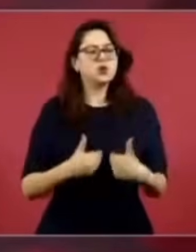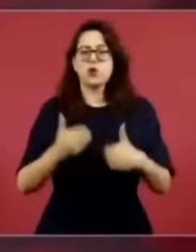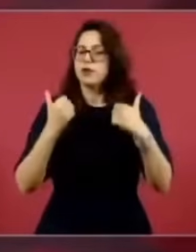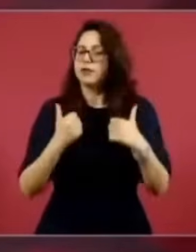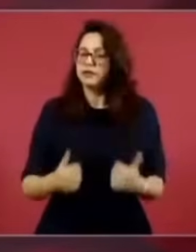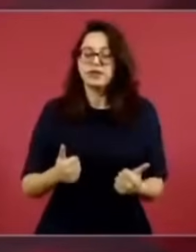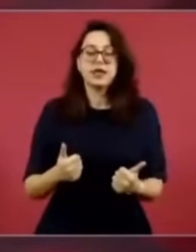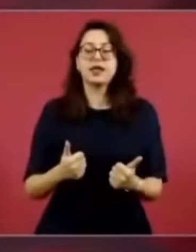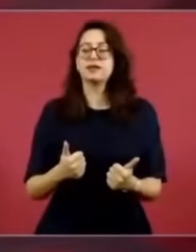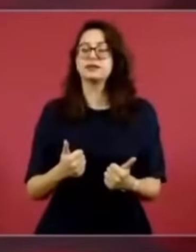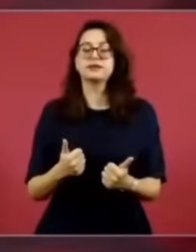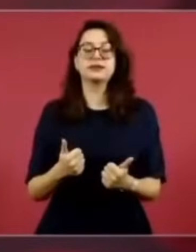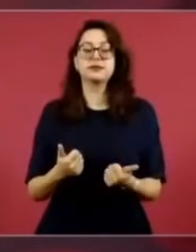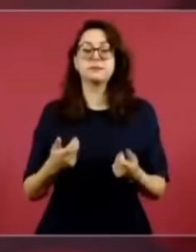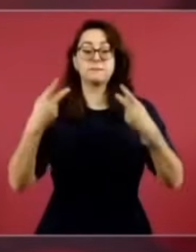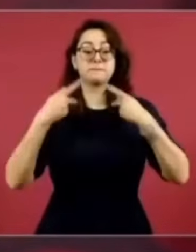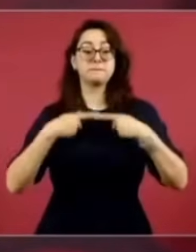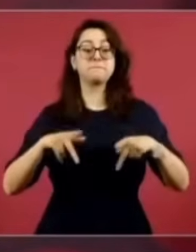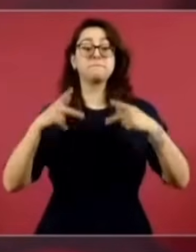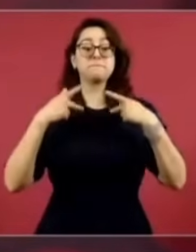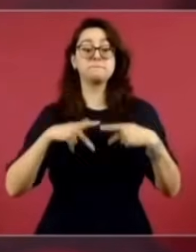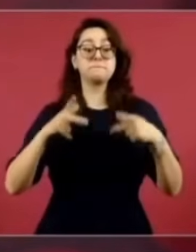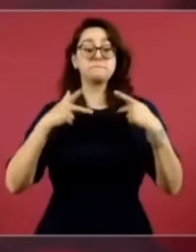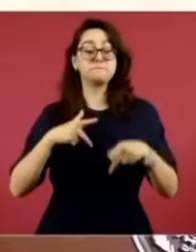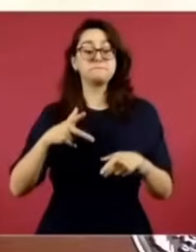de que el pueblo